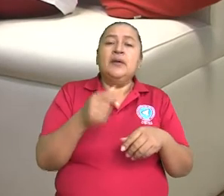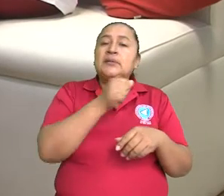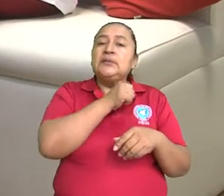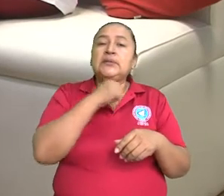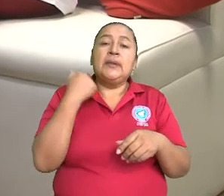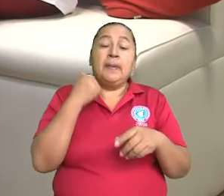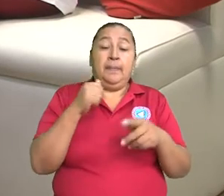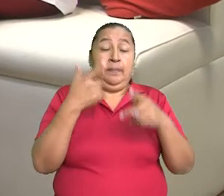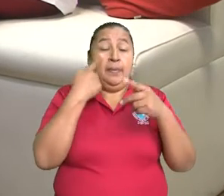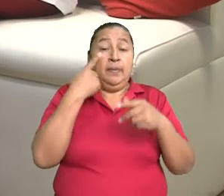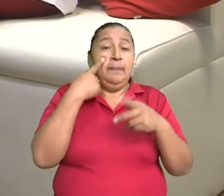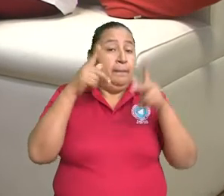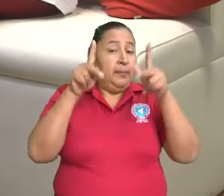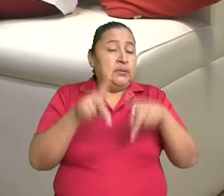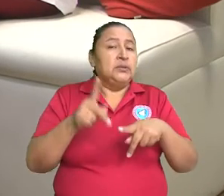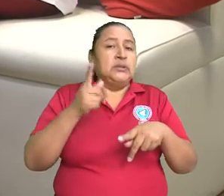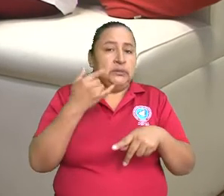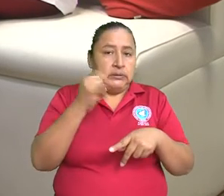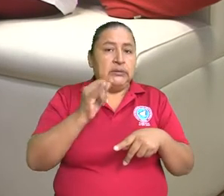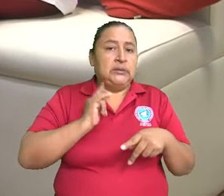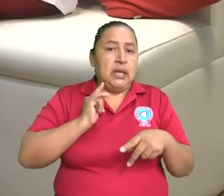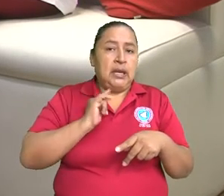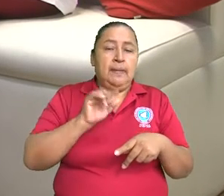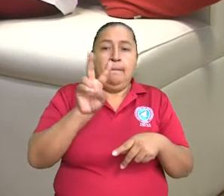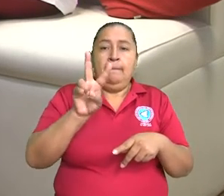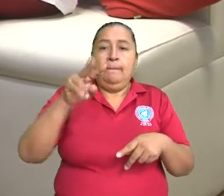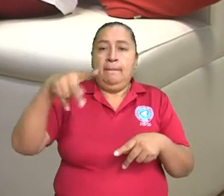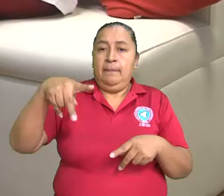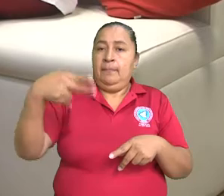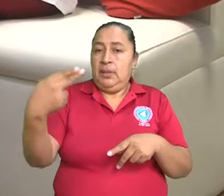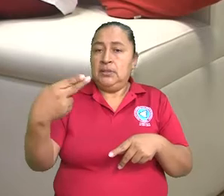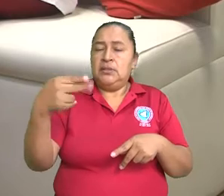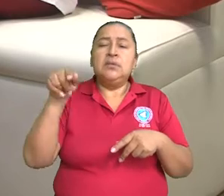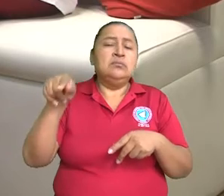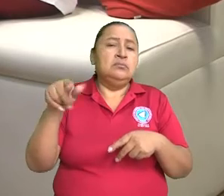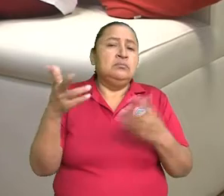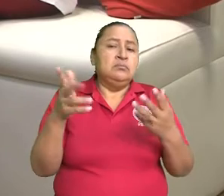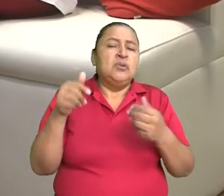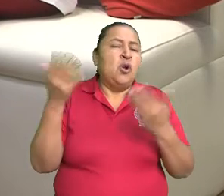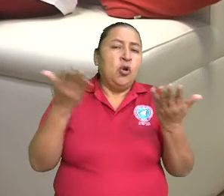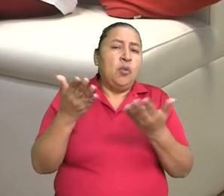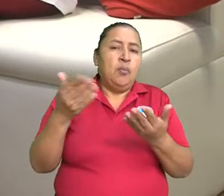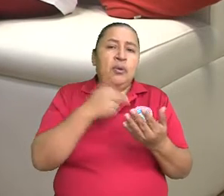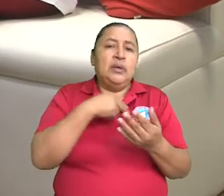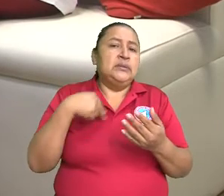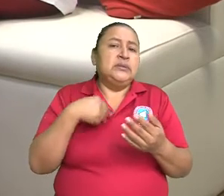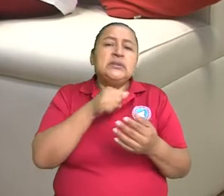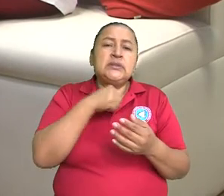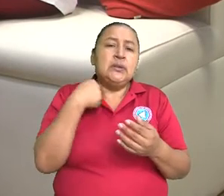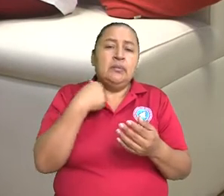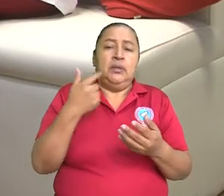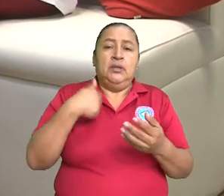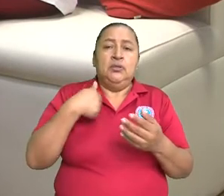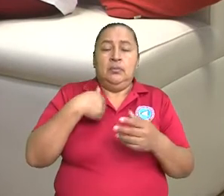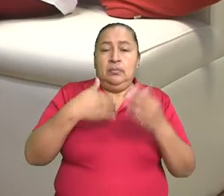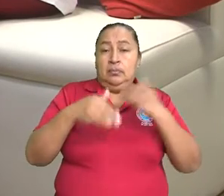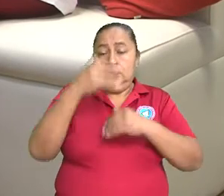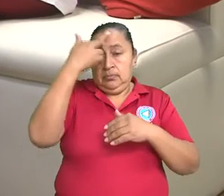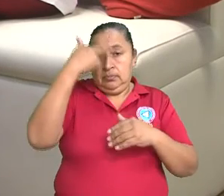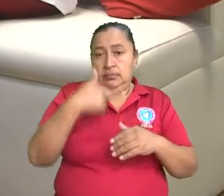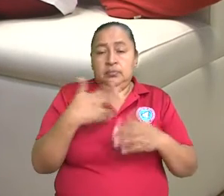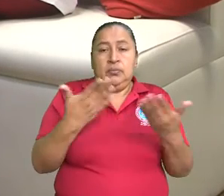si la persona tiene el virus, es portador del virus del papiloma humano, ¿cómo es la prueba? Para así yo ser más responsable,